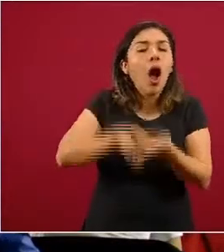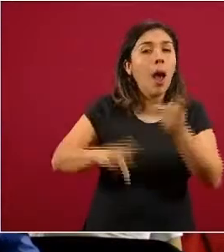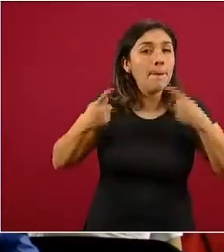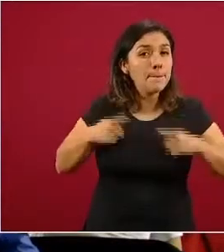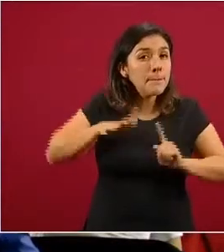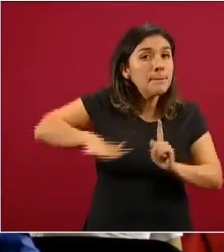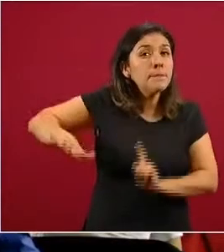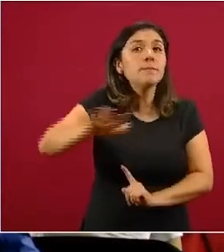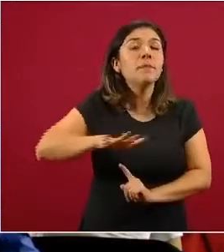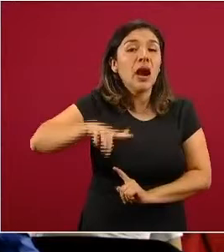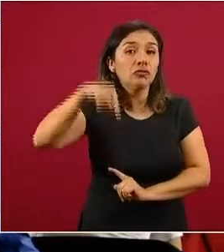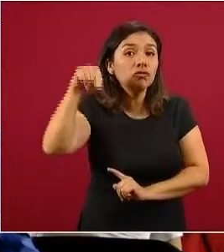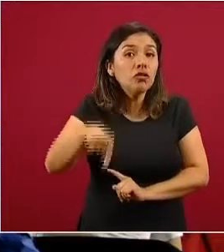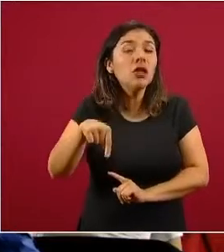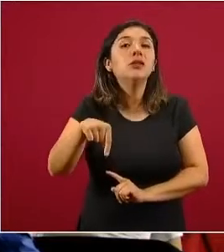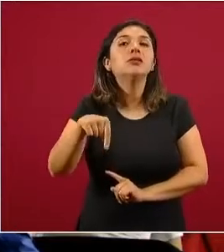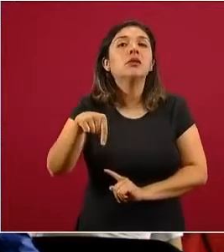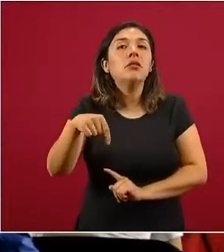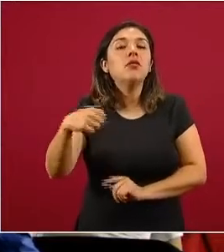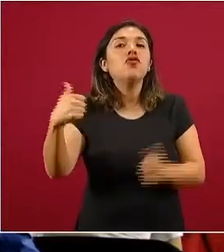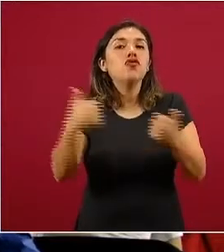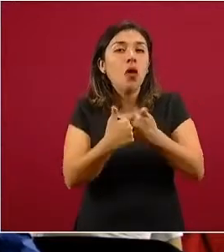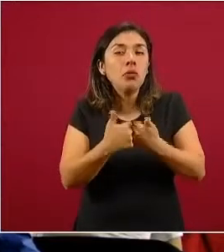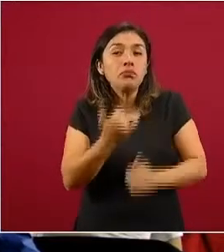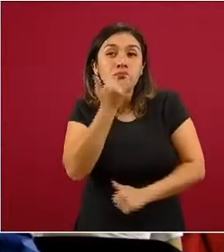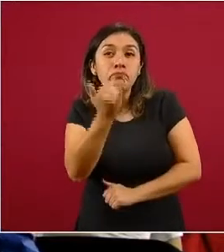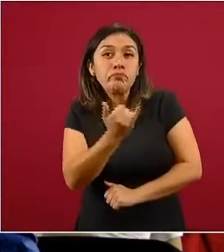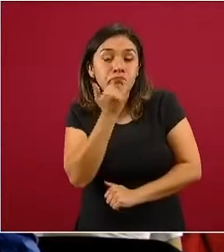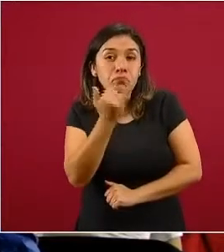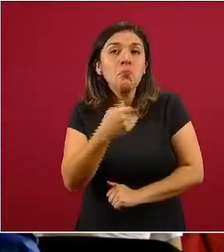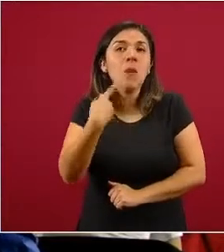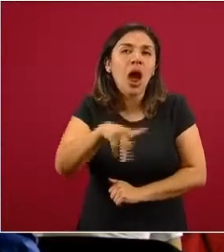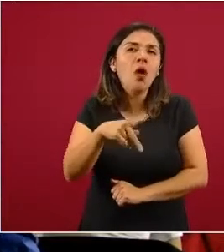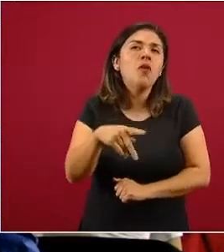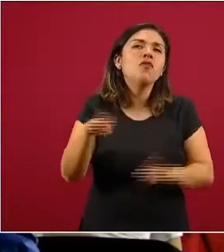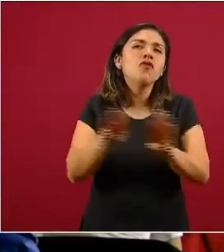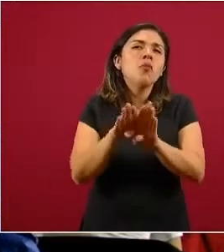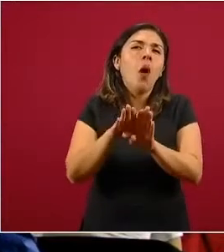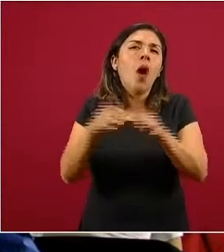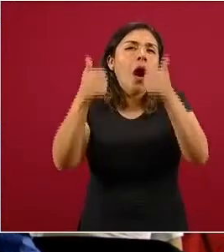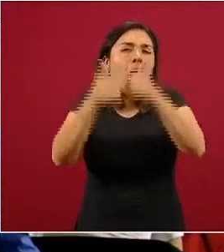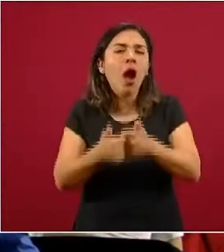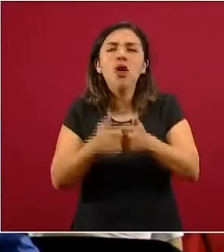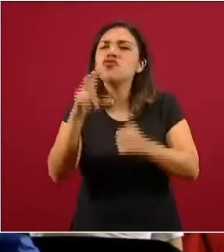709.182 personas no han resultado con una prueba negativa.